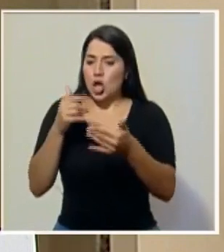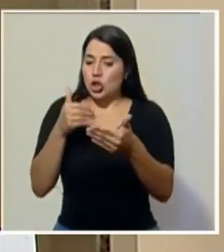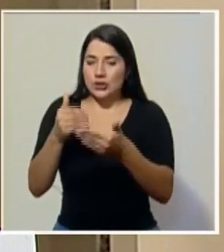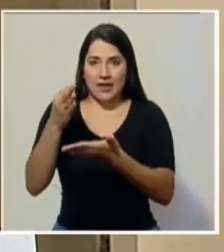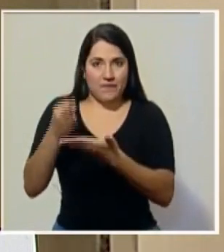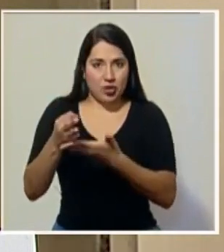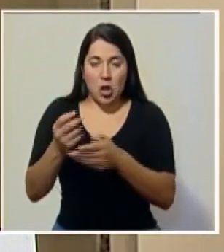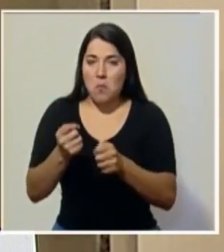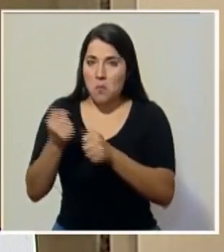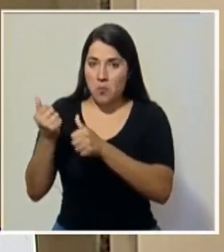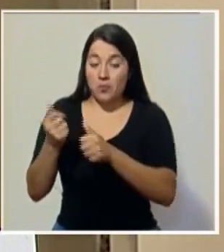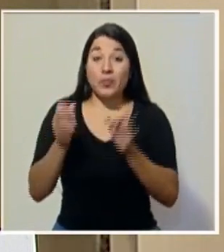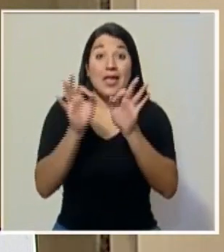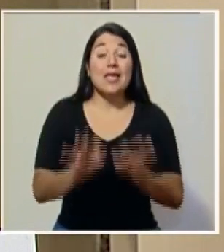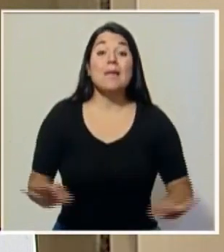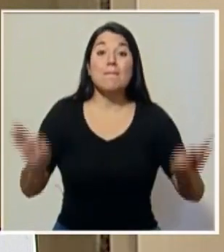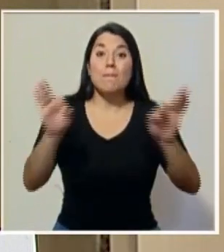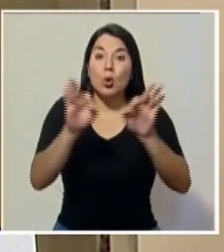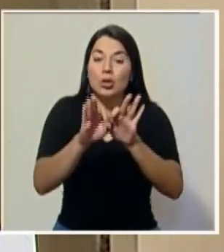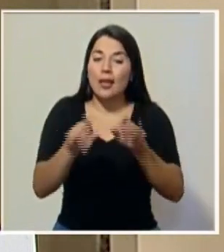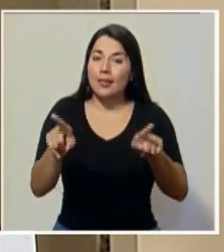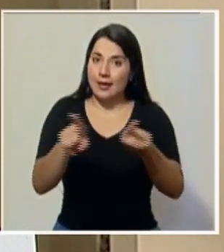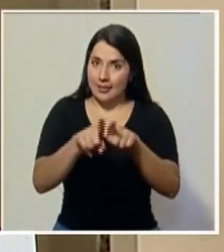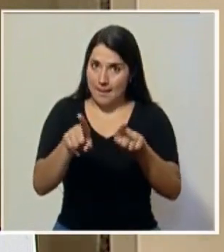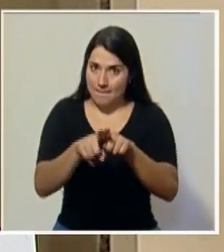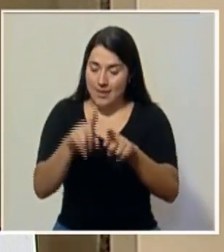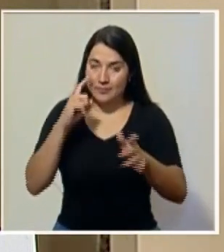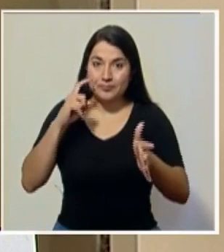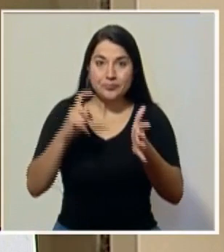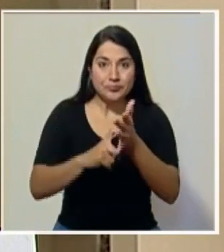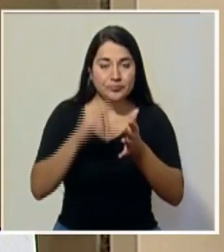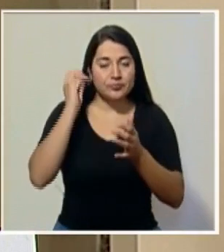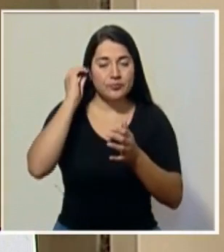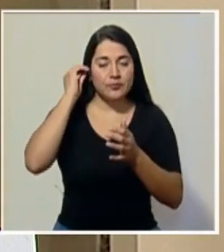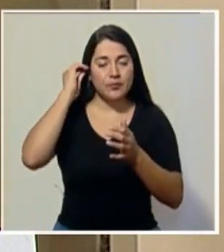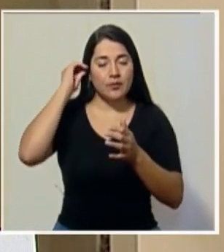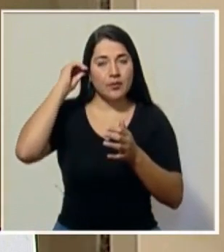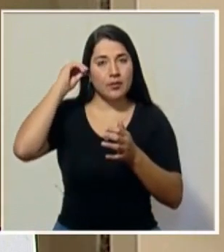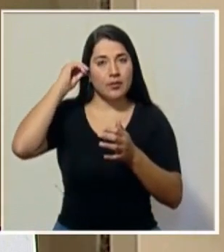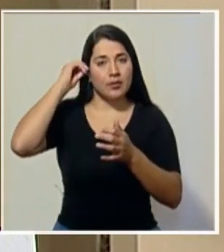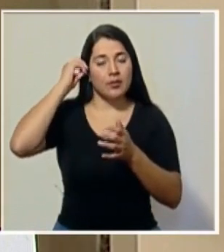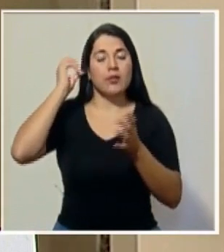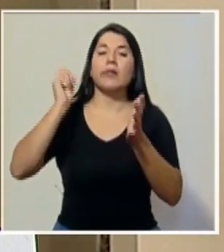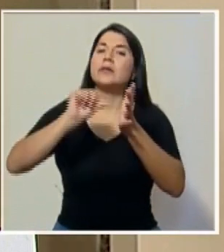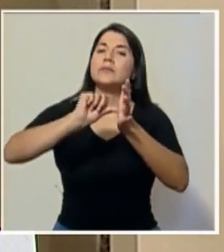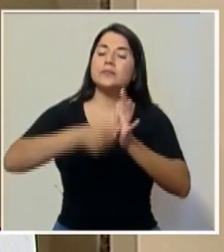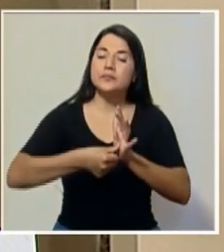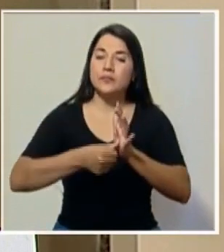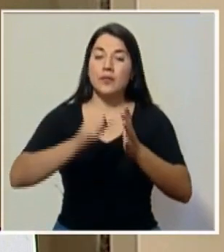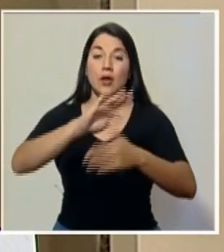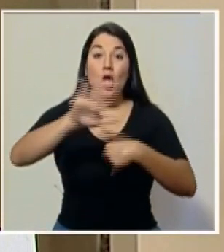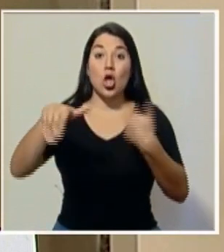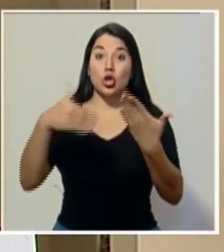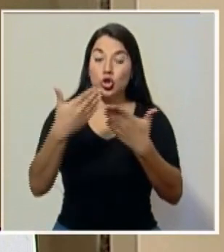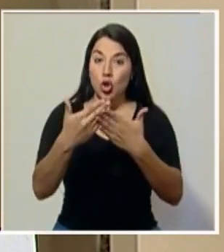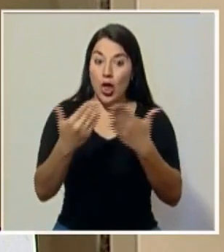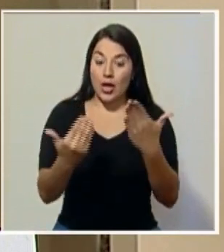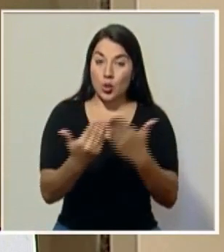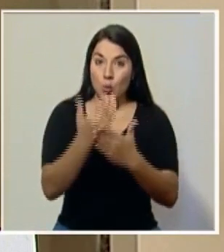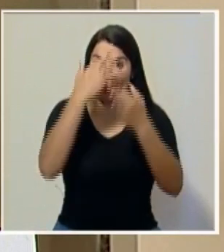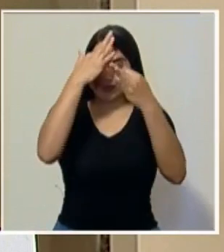fronteriza. Es importante también resaltar que todas estas medidas, incluidas